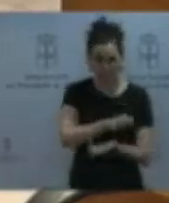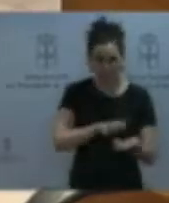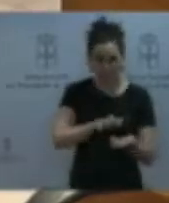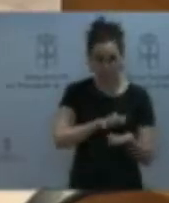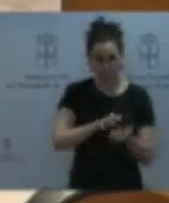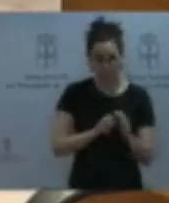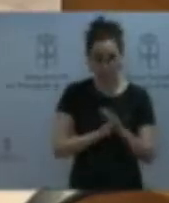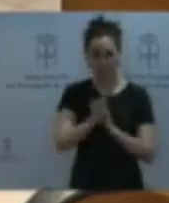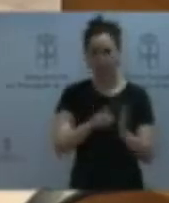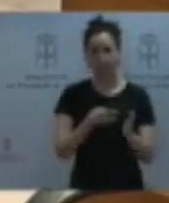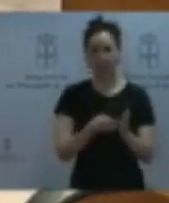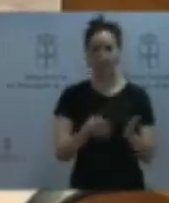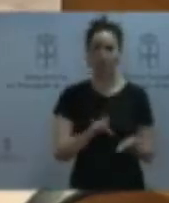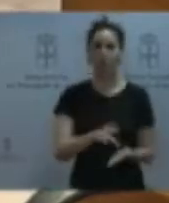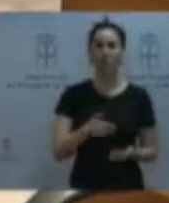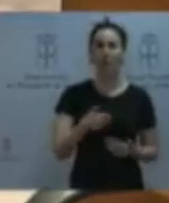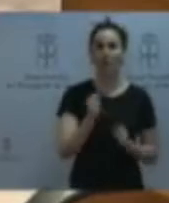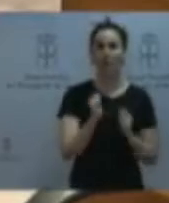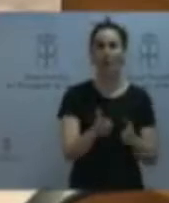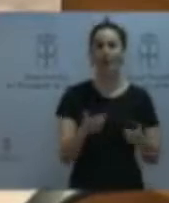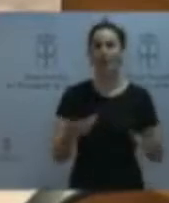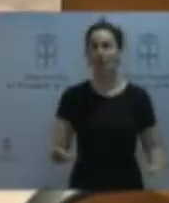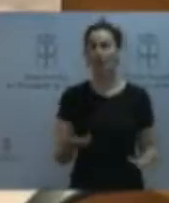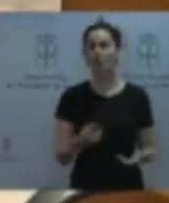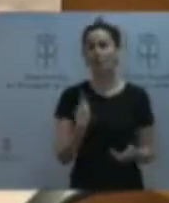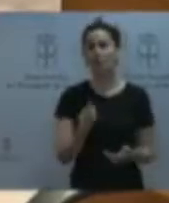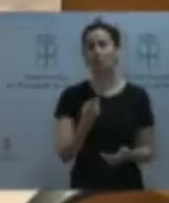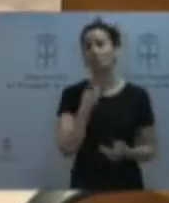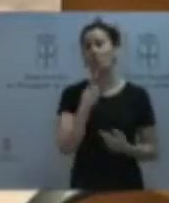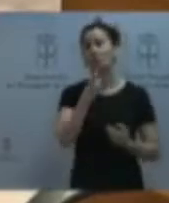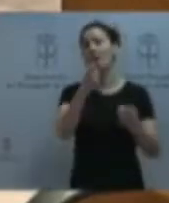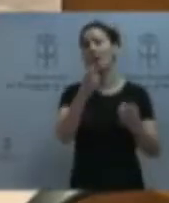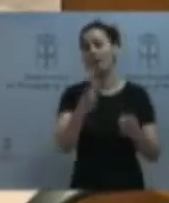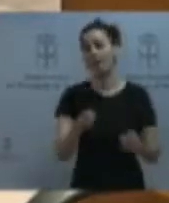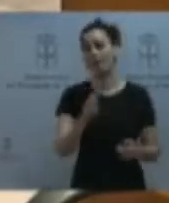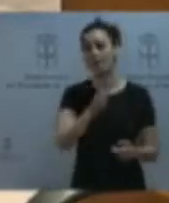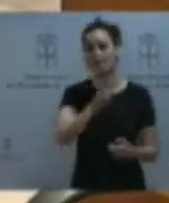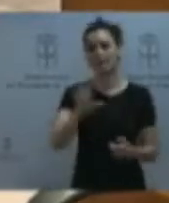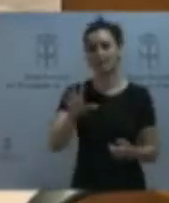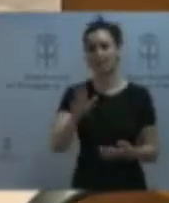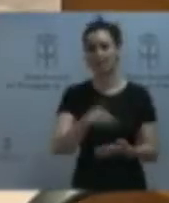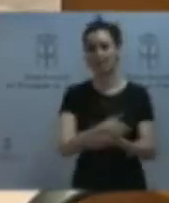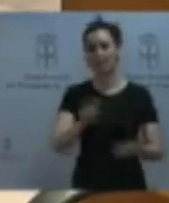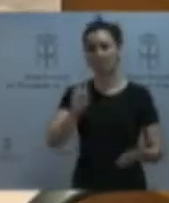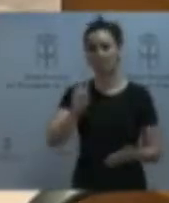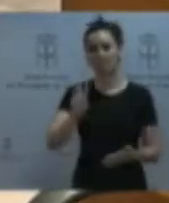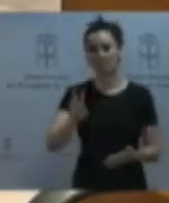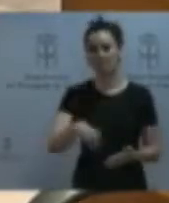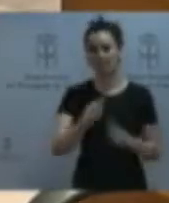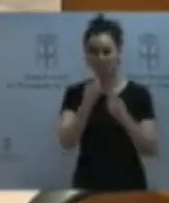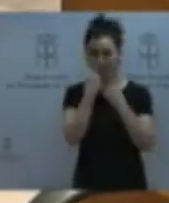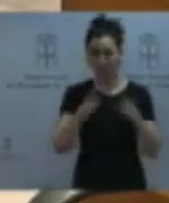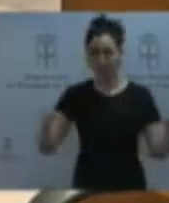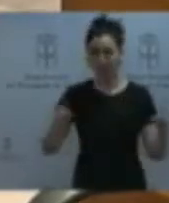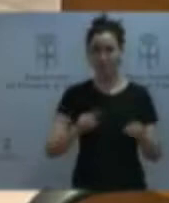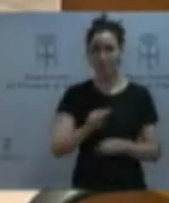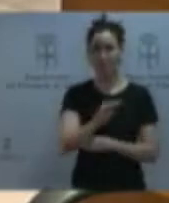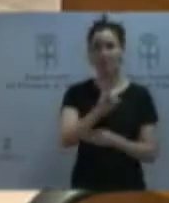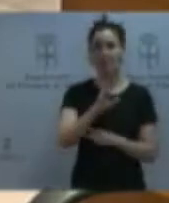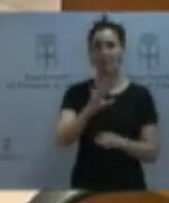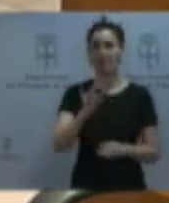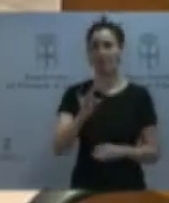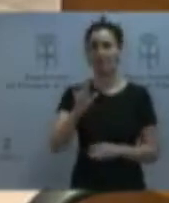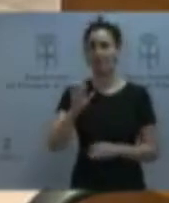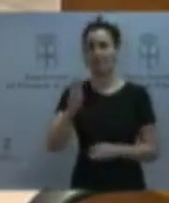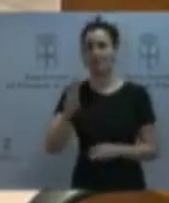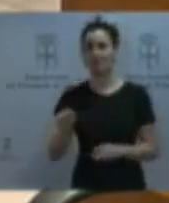ya nos gustaría que fueran 35 millones al año de presupuesto para el IDEPA. Son una cantidad sustancialmente inferior en